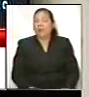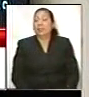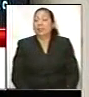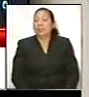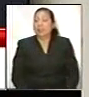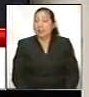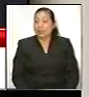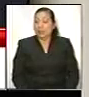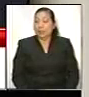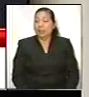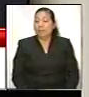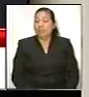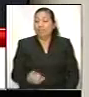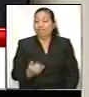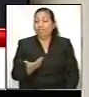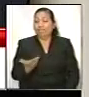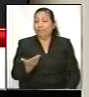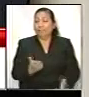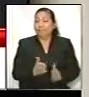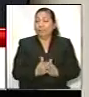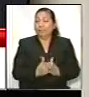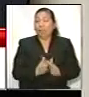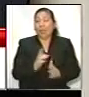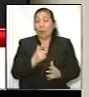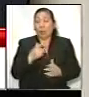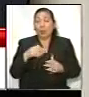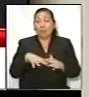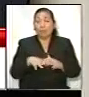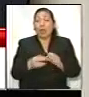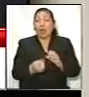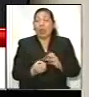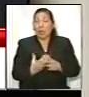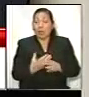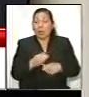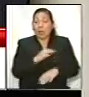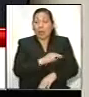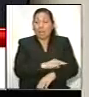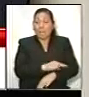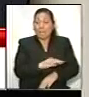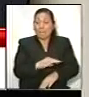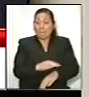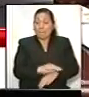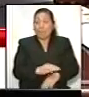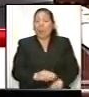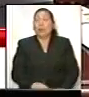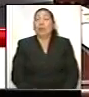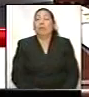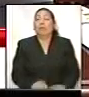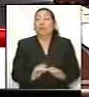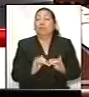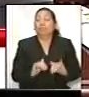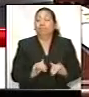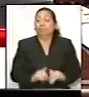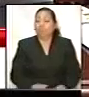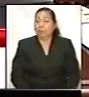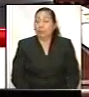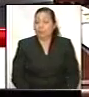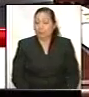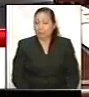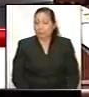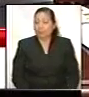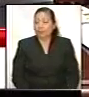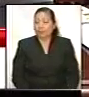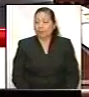Tolapalca. Y esto va a beneficiar con agua a las regiones de Arequipa y Moquegua, pero el proyecto está paralizado. Señores congresistas, al